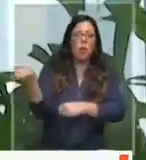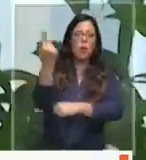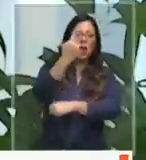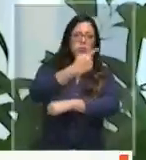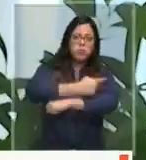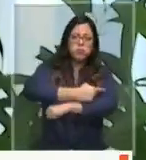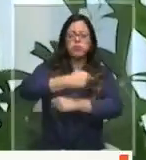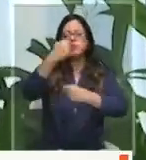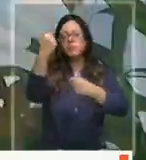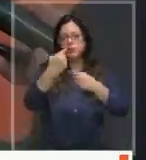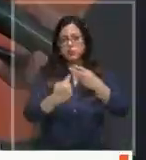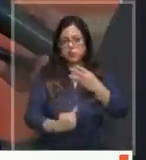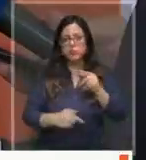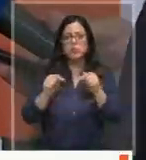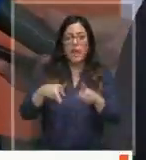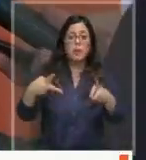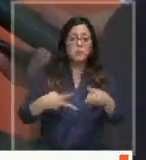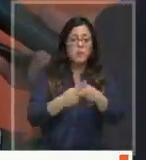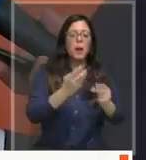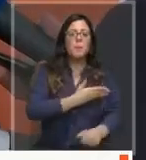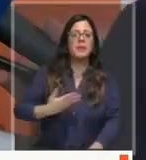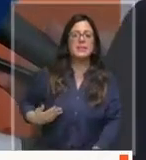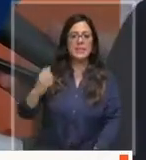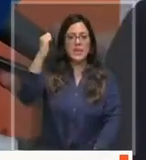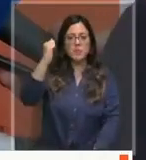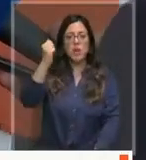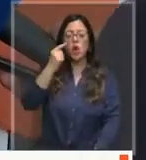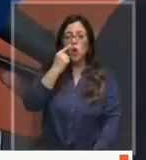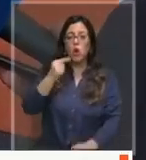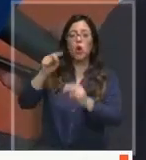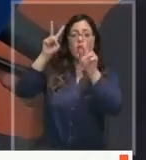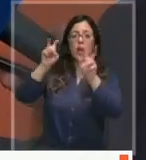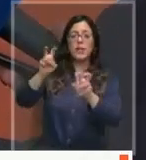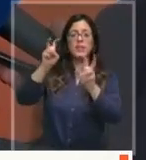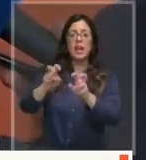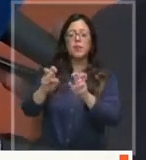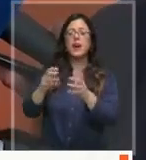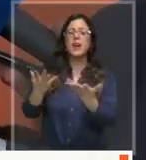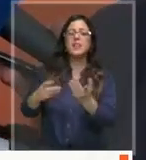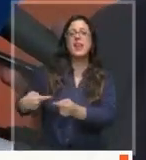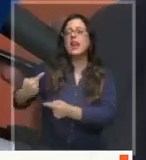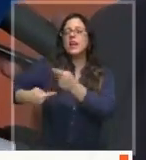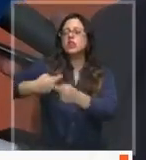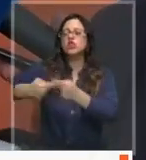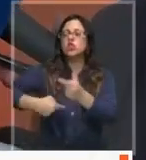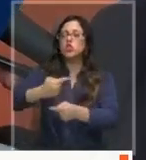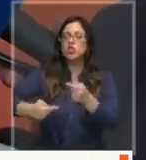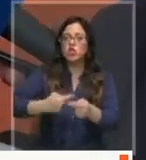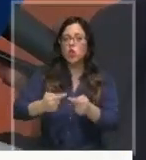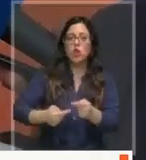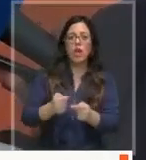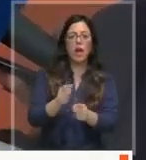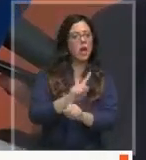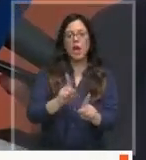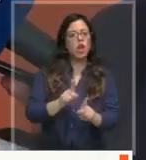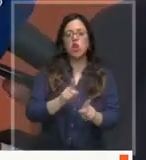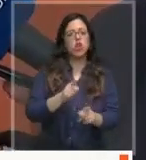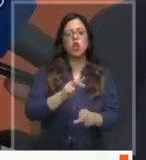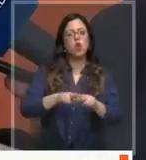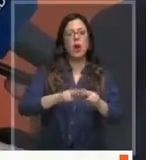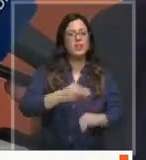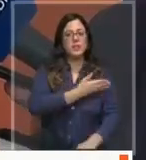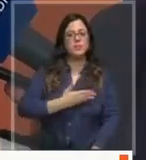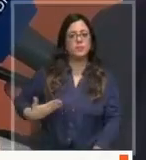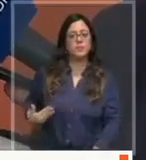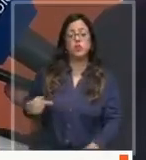el ex presidente Piñera los legados no los determinan los gobiernos los legados lo determinan la gente Así que yo